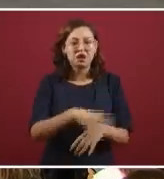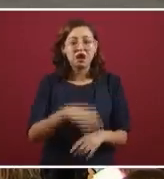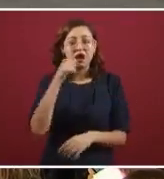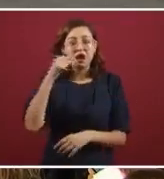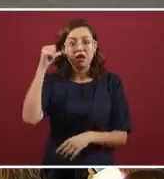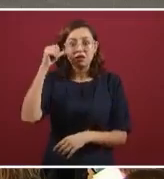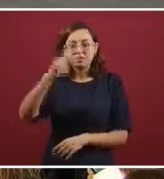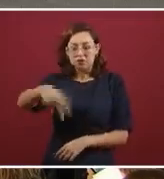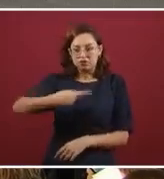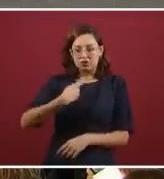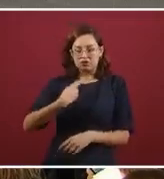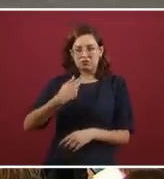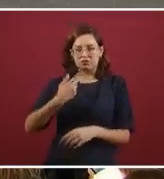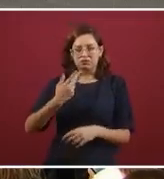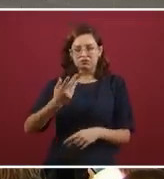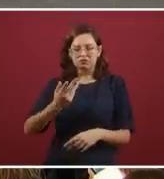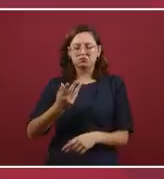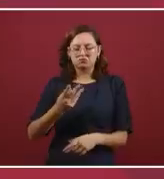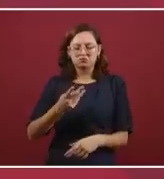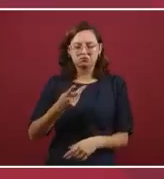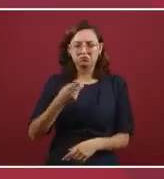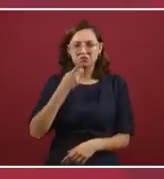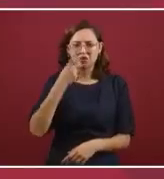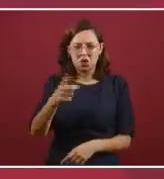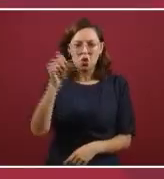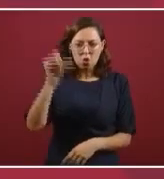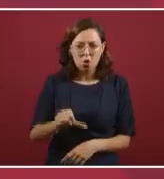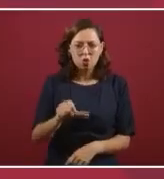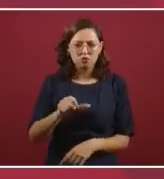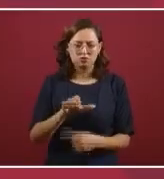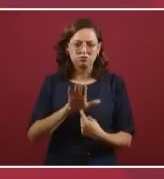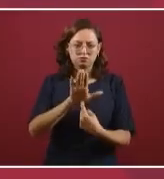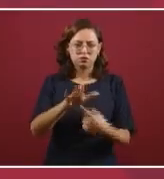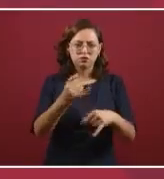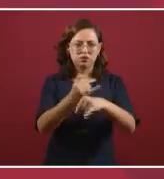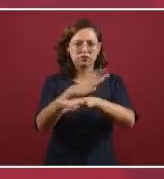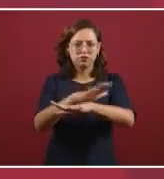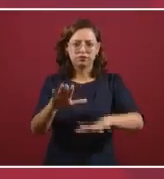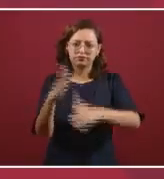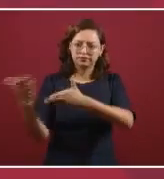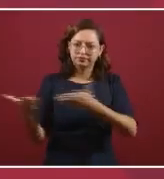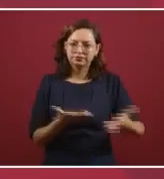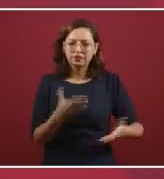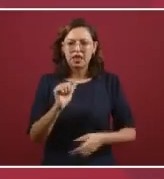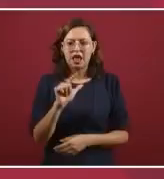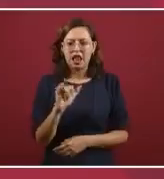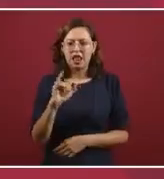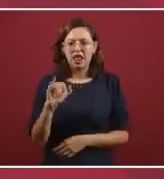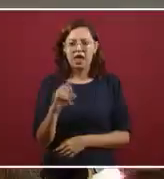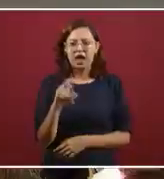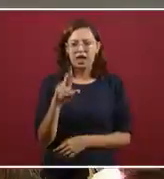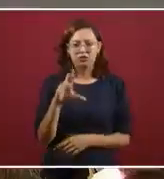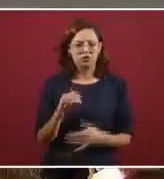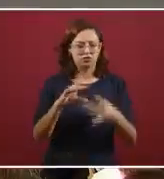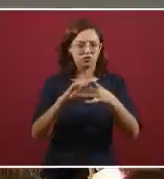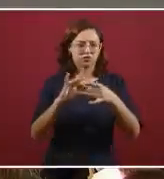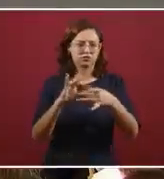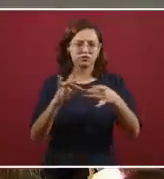que hoy se iba a informar. Entonces, le damos la palabra a Alejandro.